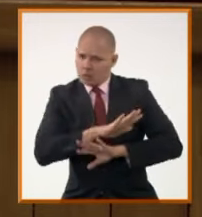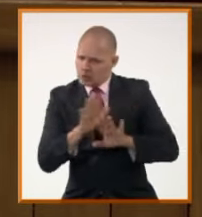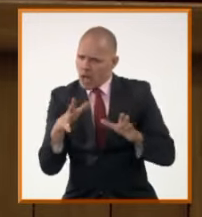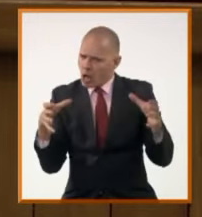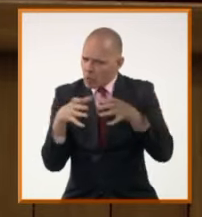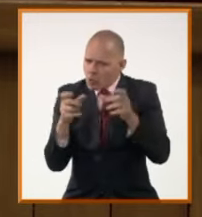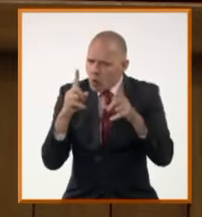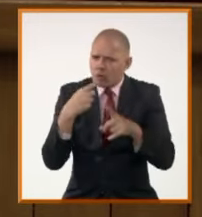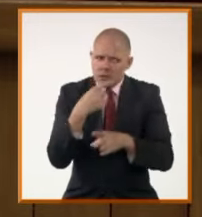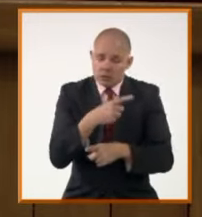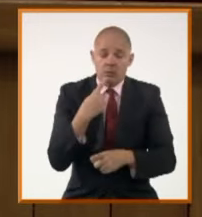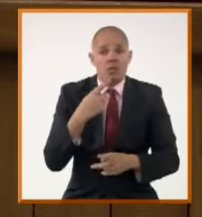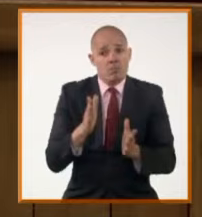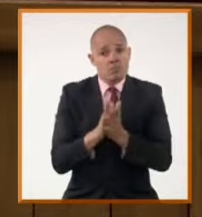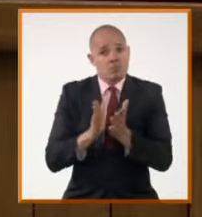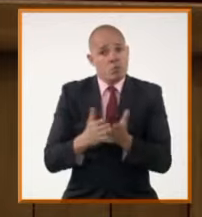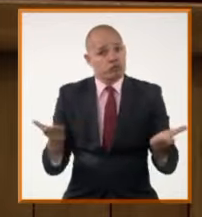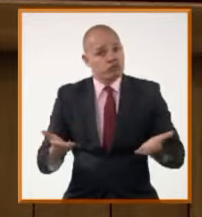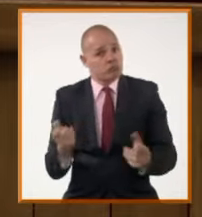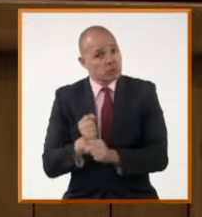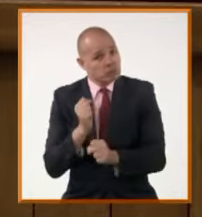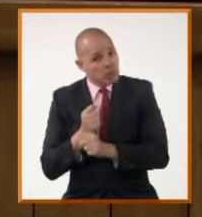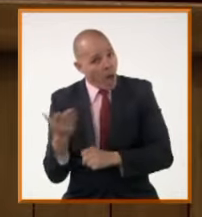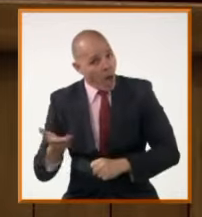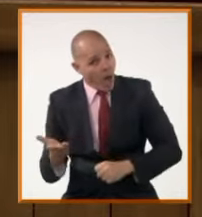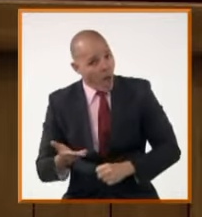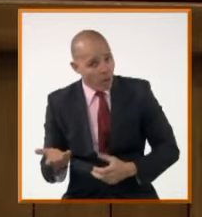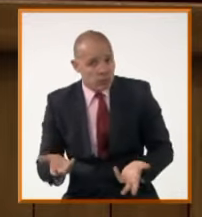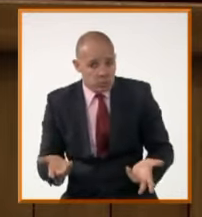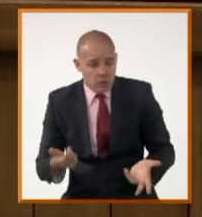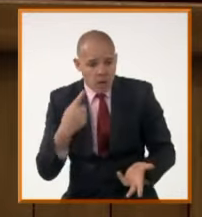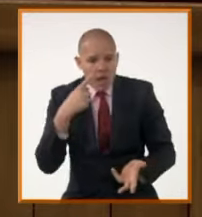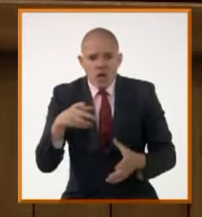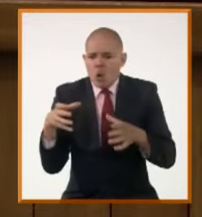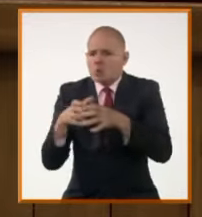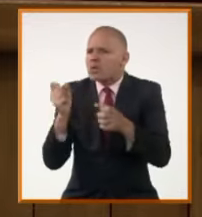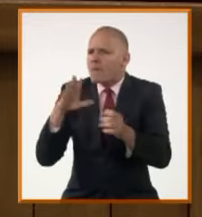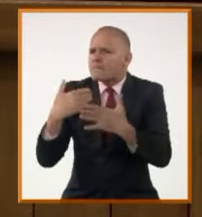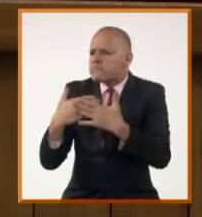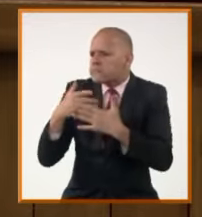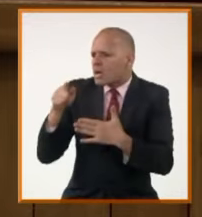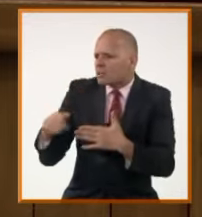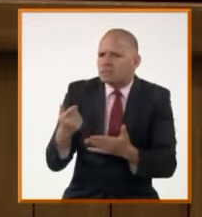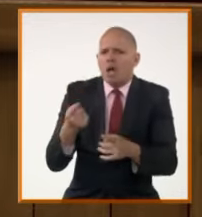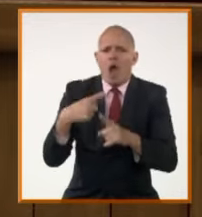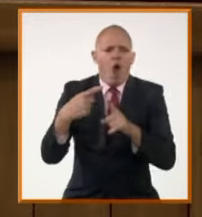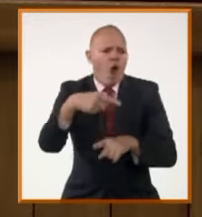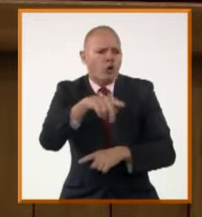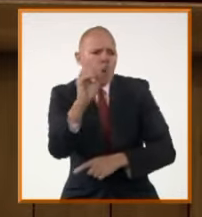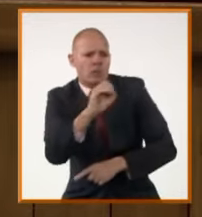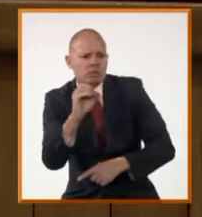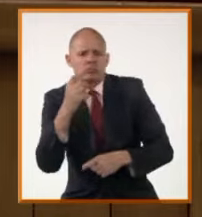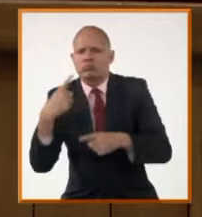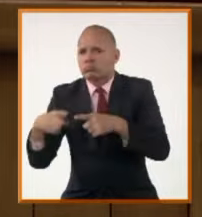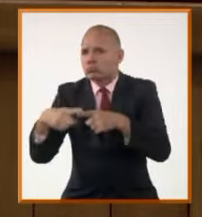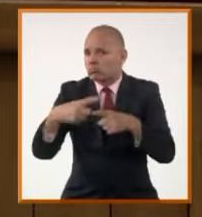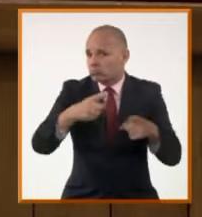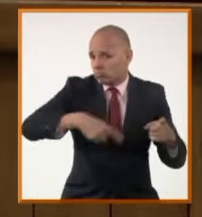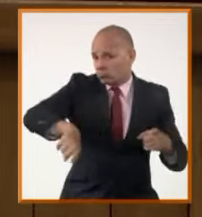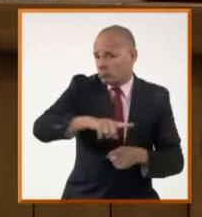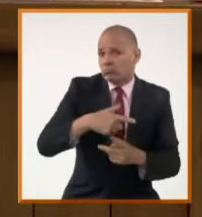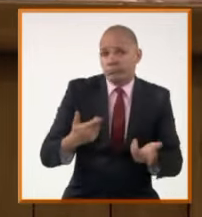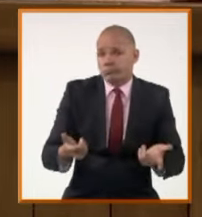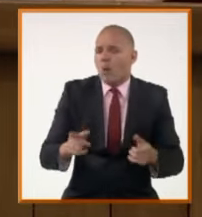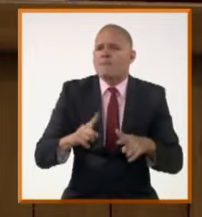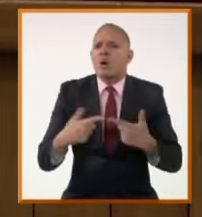hay que ponerse las pilas de todos los sectores, empezando por empresas, OSDE, los organismos que tienen que impulsar esto, porque